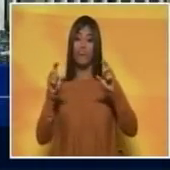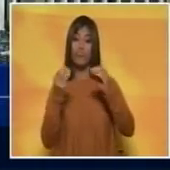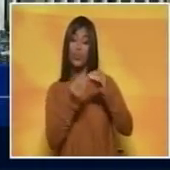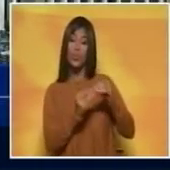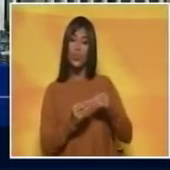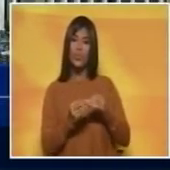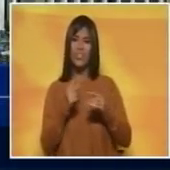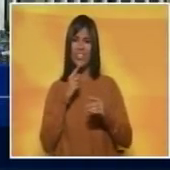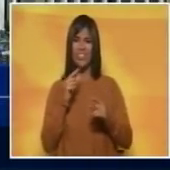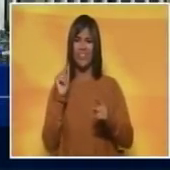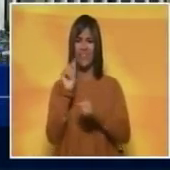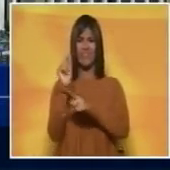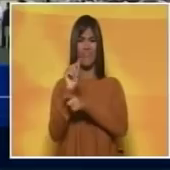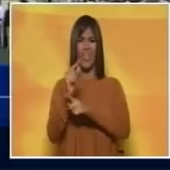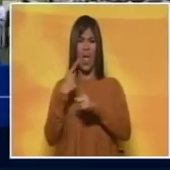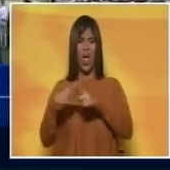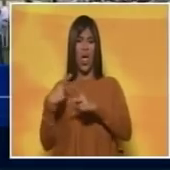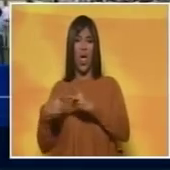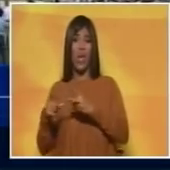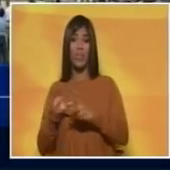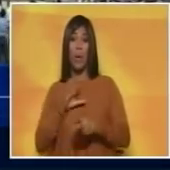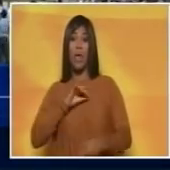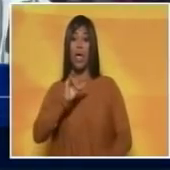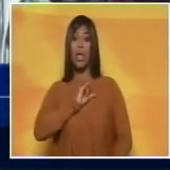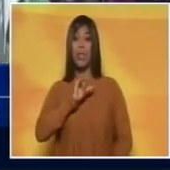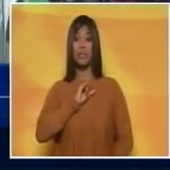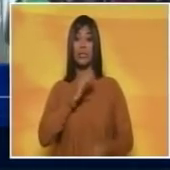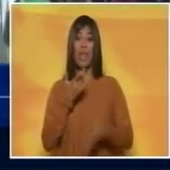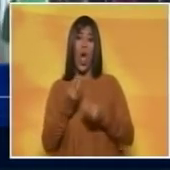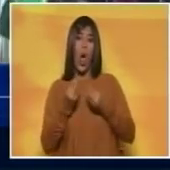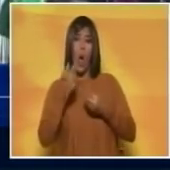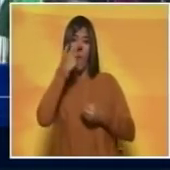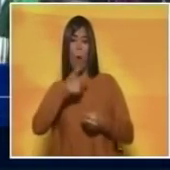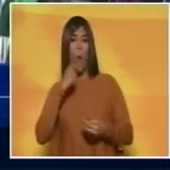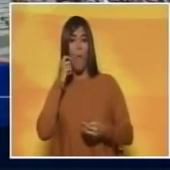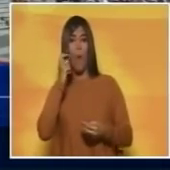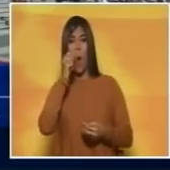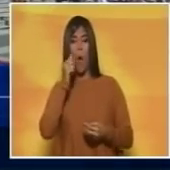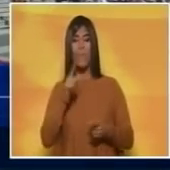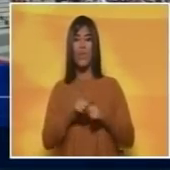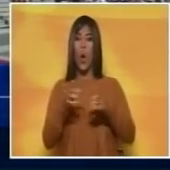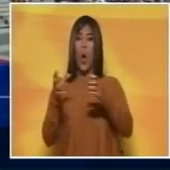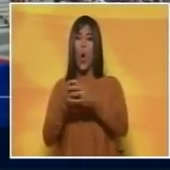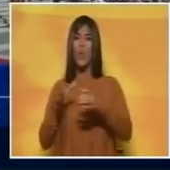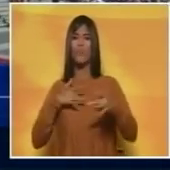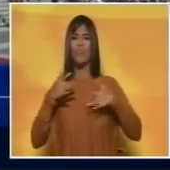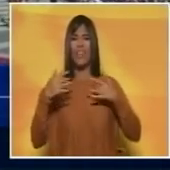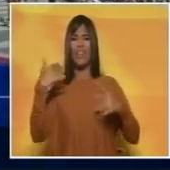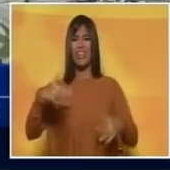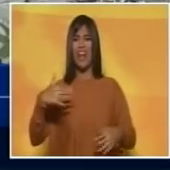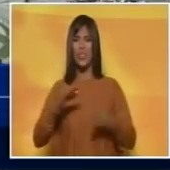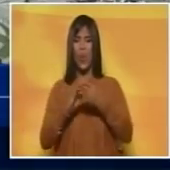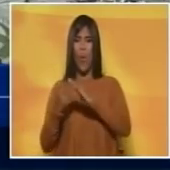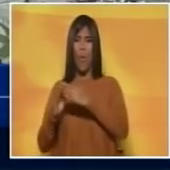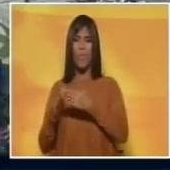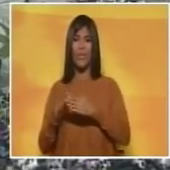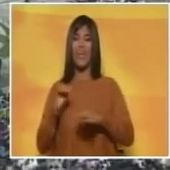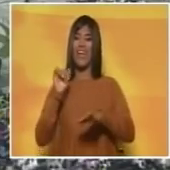se critican otros aspectos de la identidad sexual, despertando la reacción de grupos activistas por los derechos de la comunidad